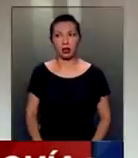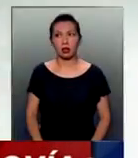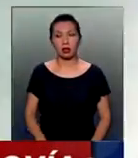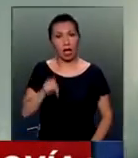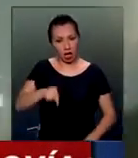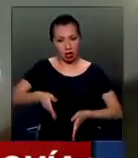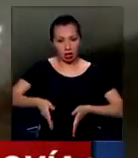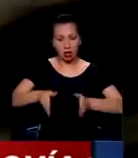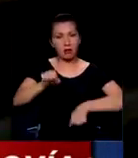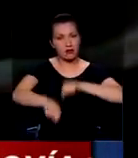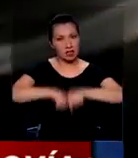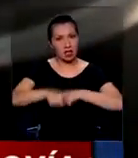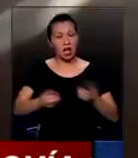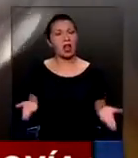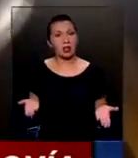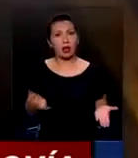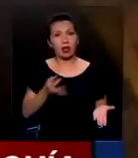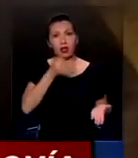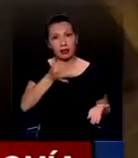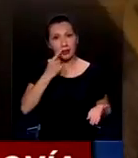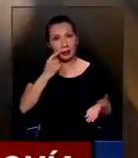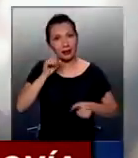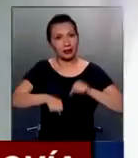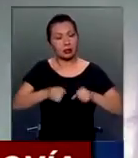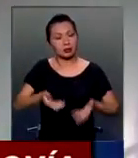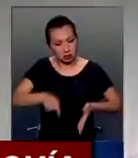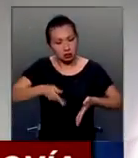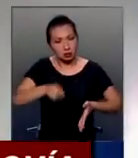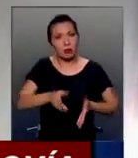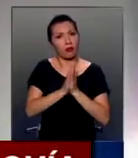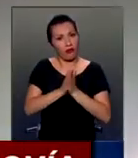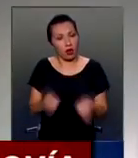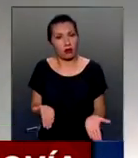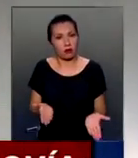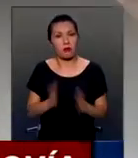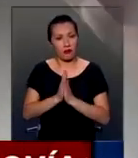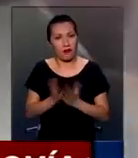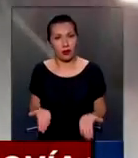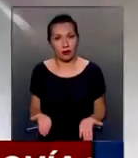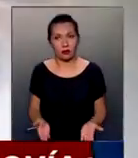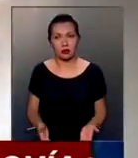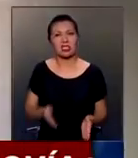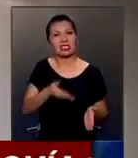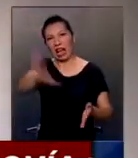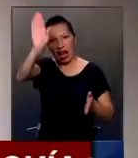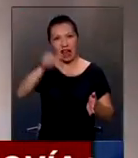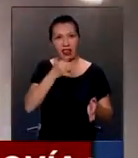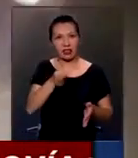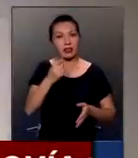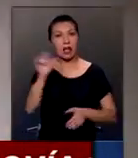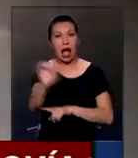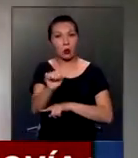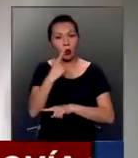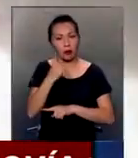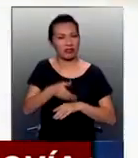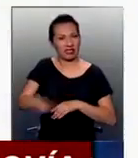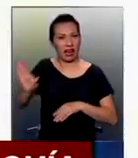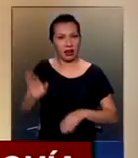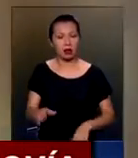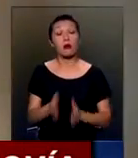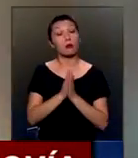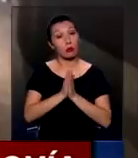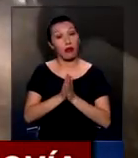¿Ciclovía? ¿Ciclovía? Por favor, por favor. ¡Córrele! Por favor,